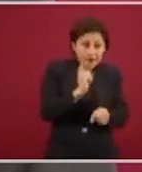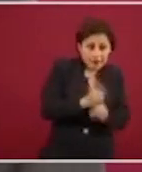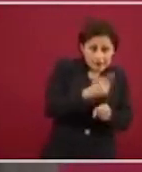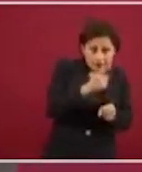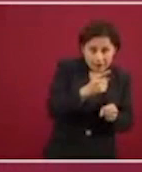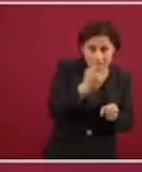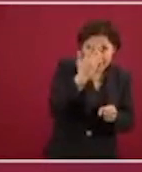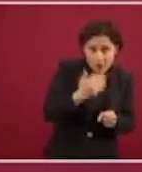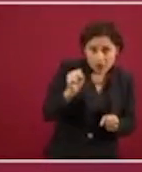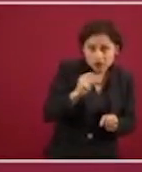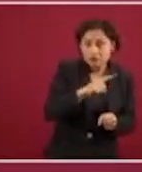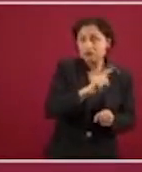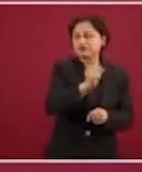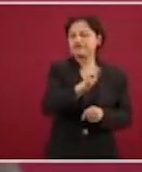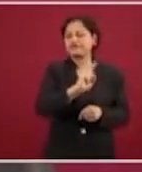Entonces, lo que necesitan